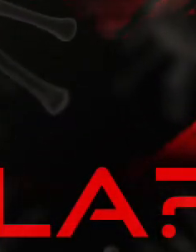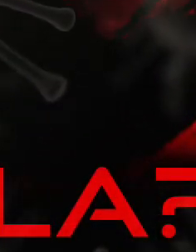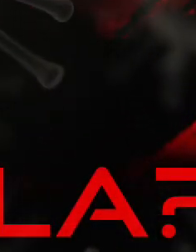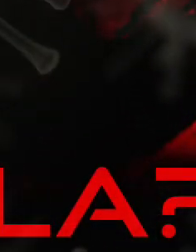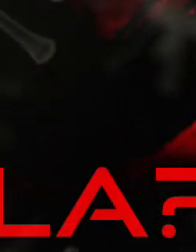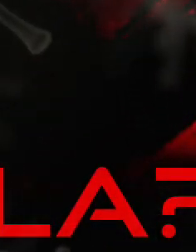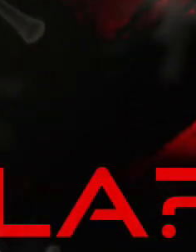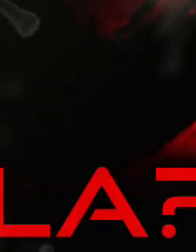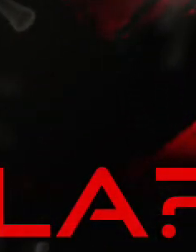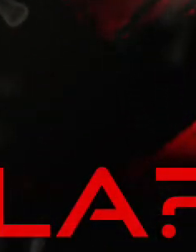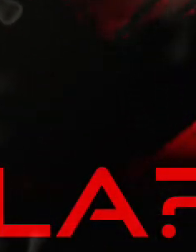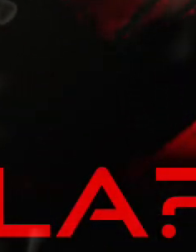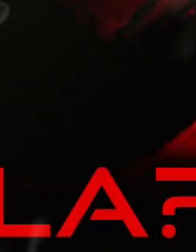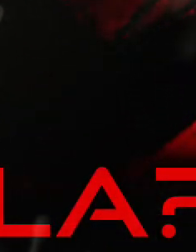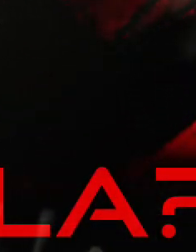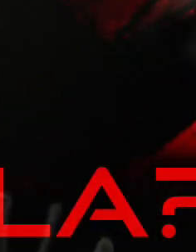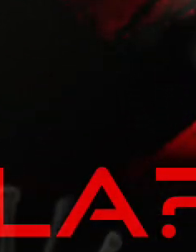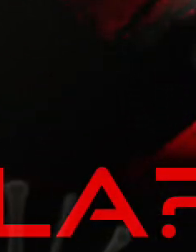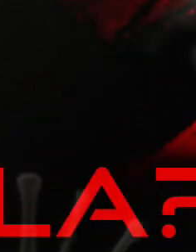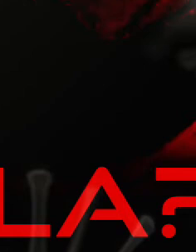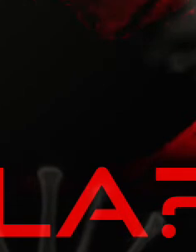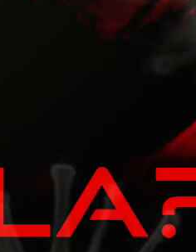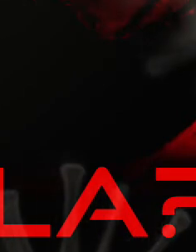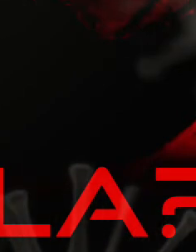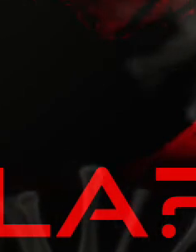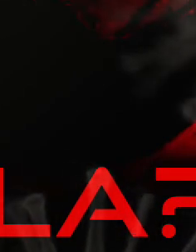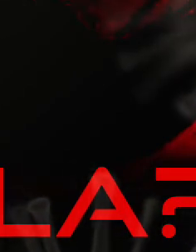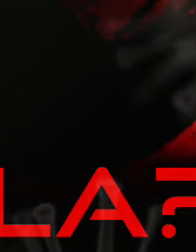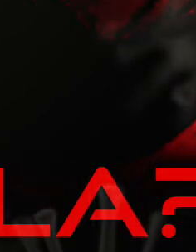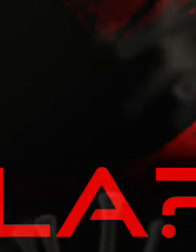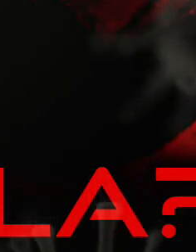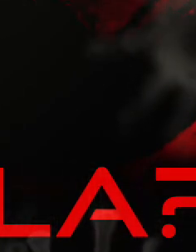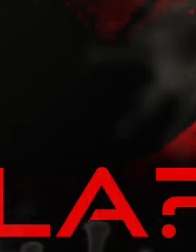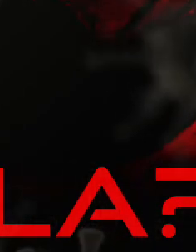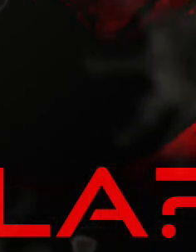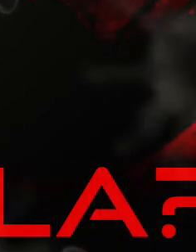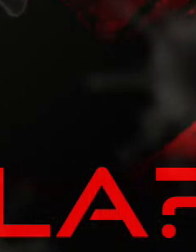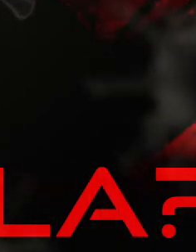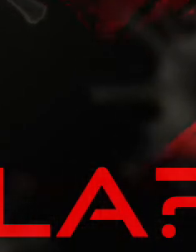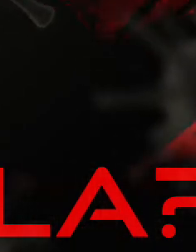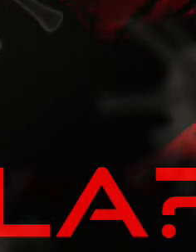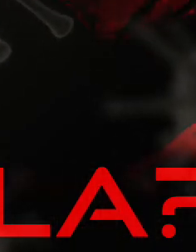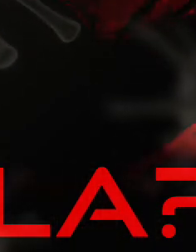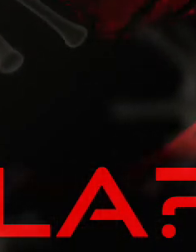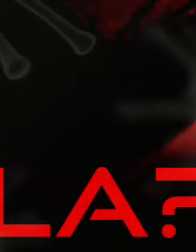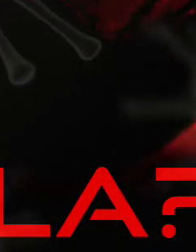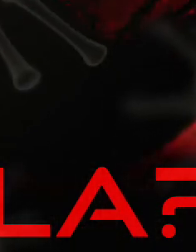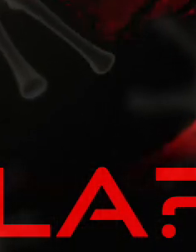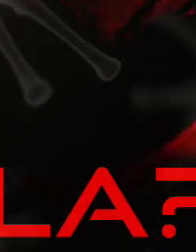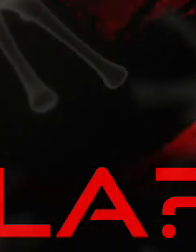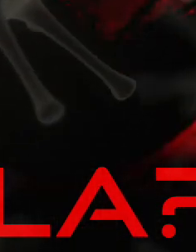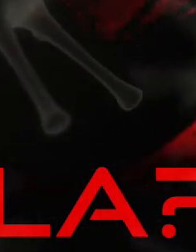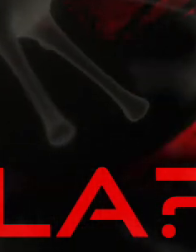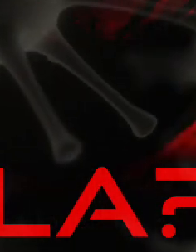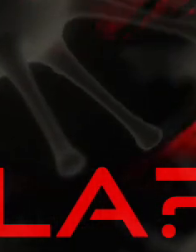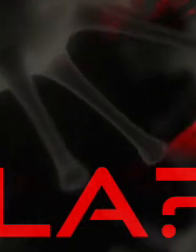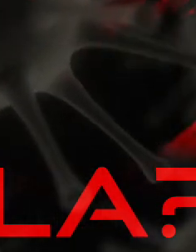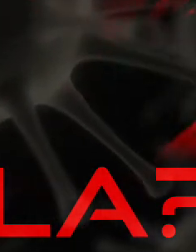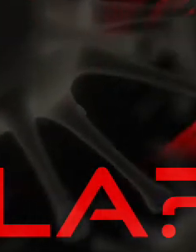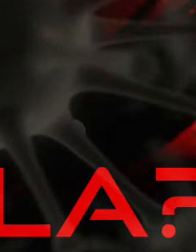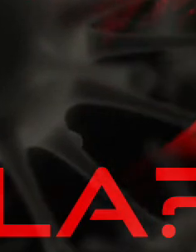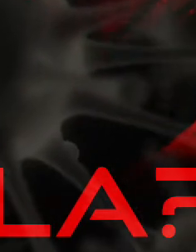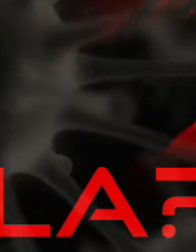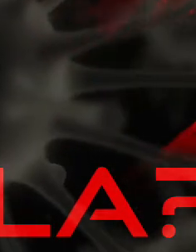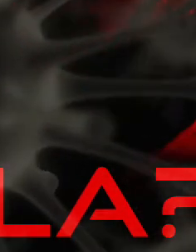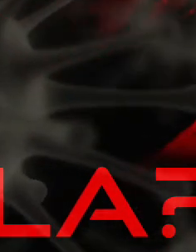mantente informado y visita nuestra cuenta de twitter arroba escucha a diario donde podrás encontrar notas destacadas y lo más reciente de